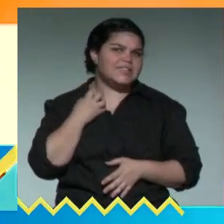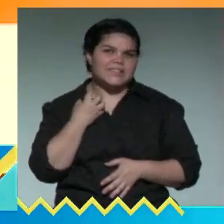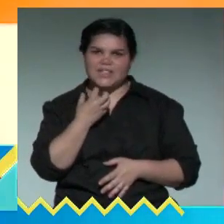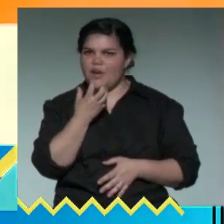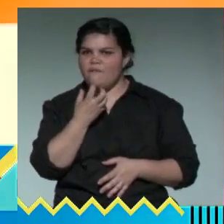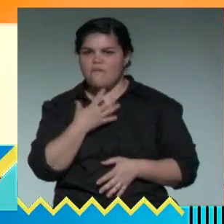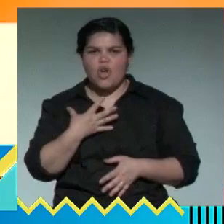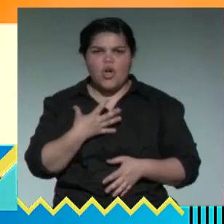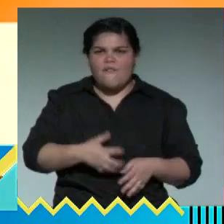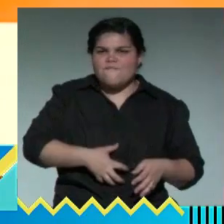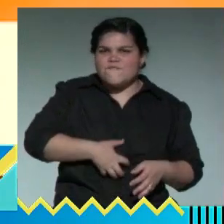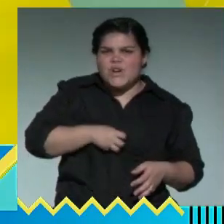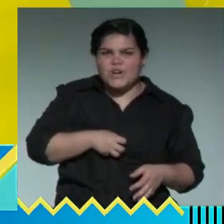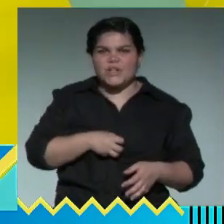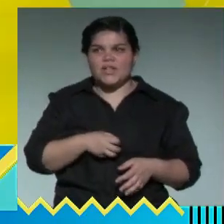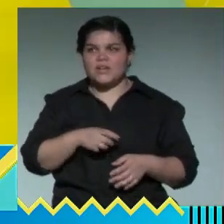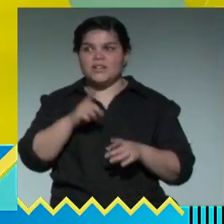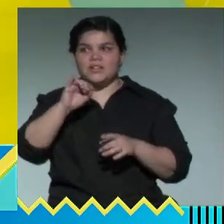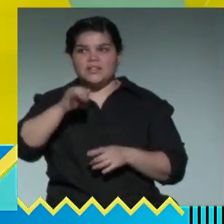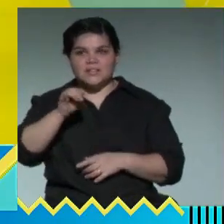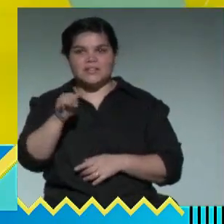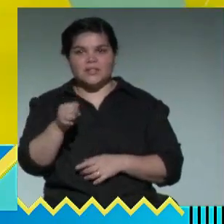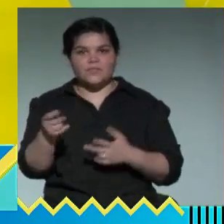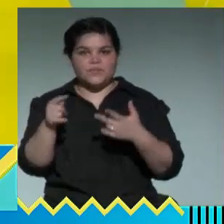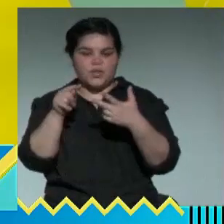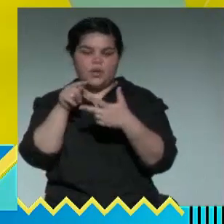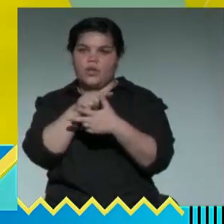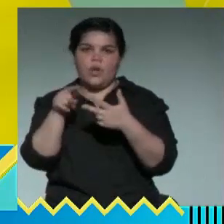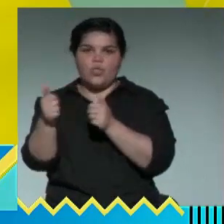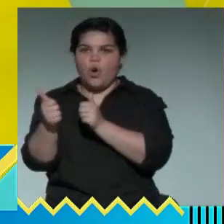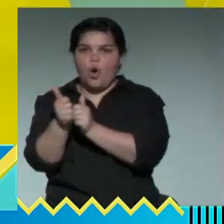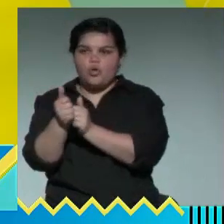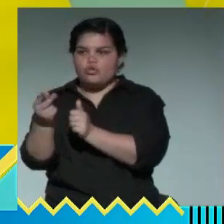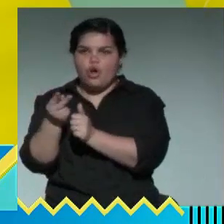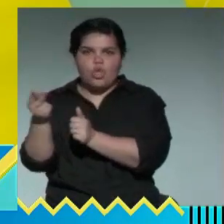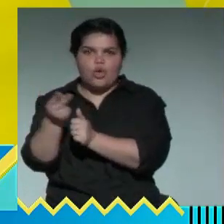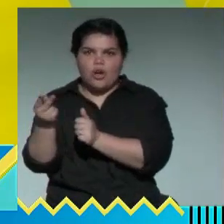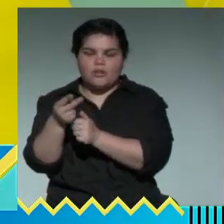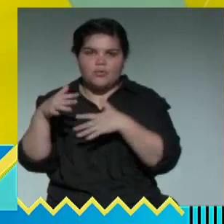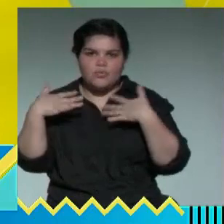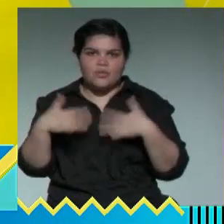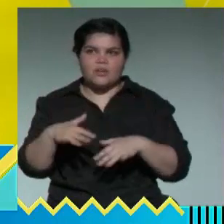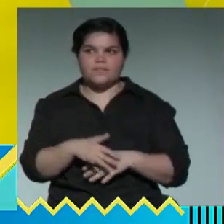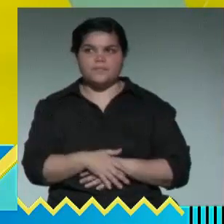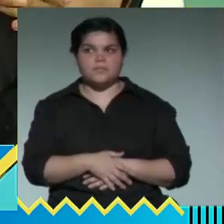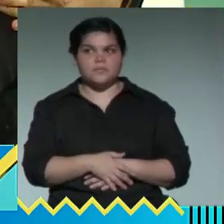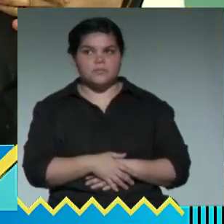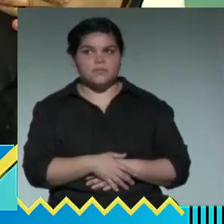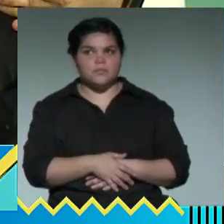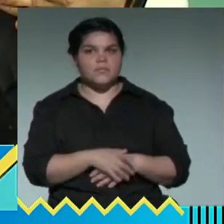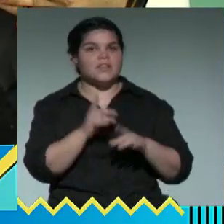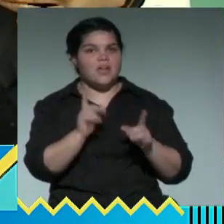Iba... Era una relación muy particular la que tenía Melero con Cerati, entonces eran como... Y en un momento casi que creo que... Se